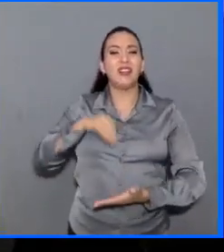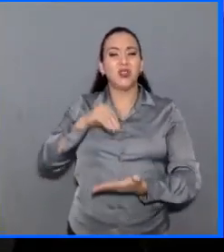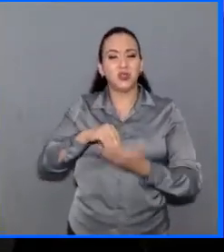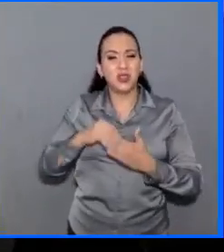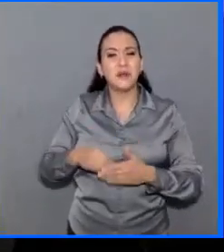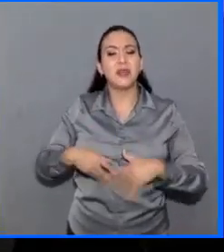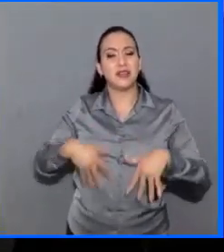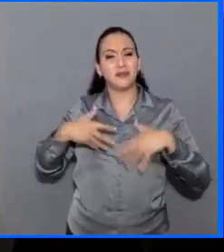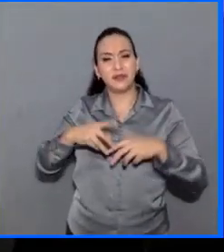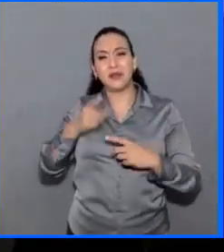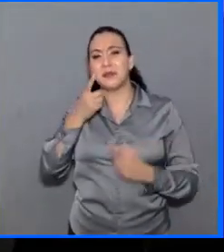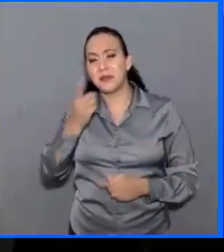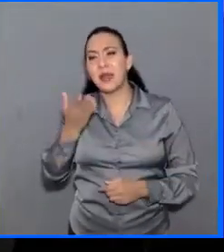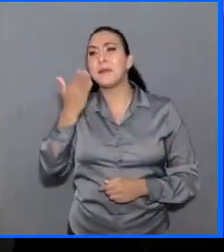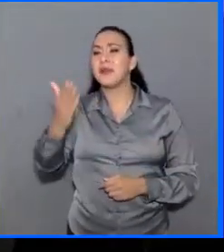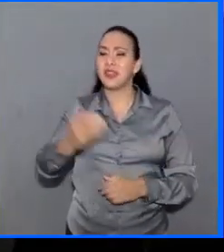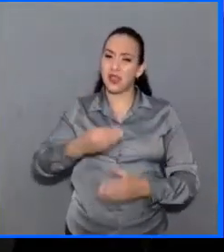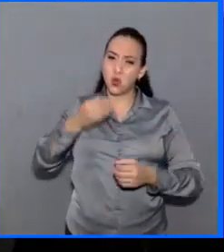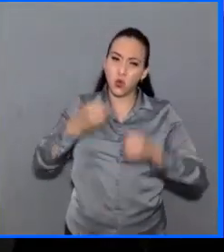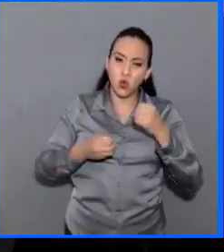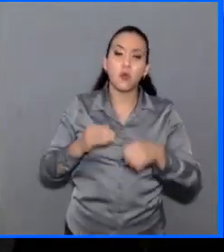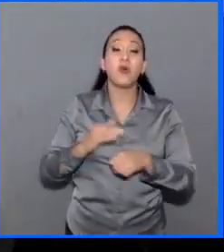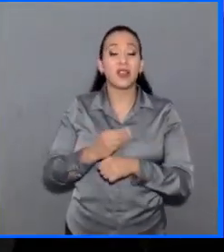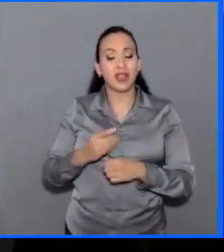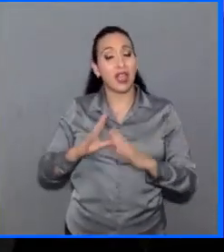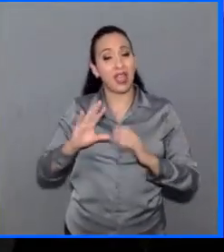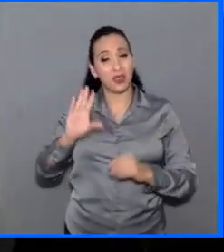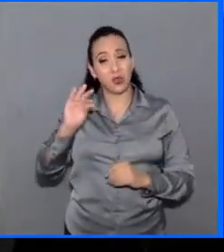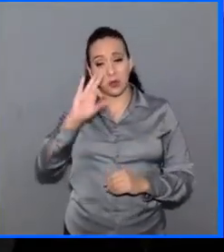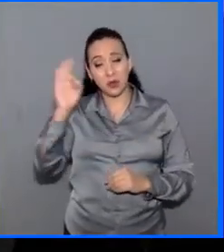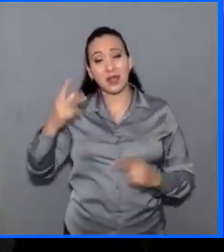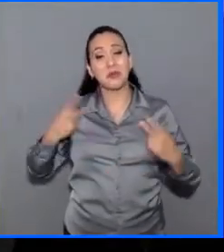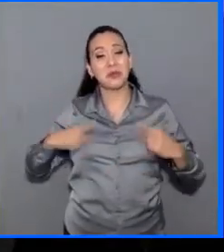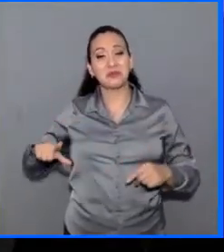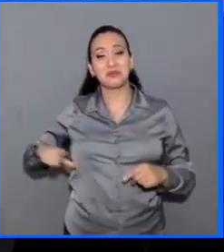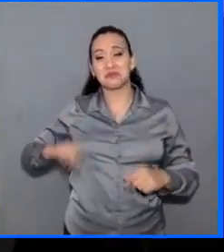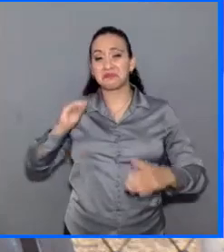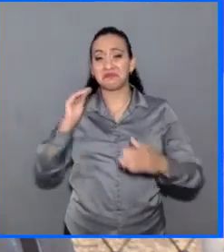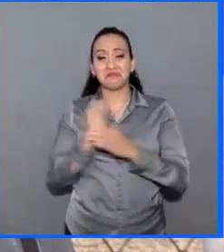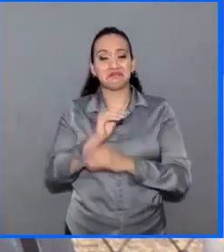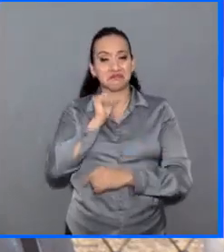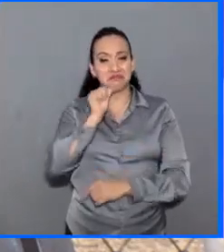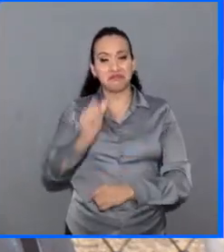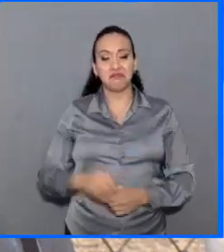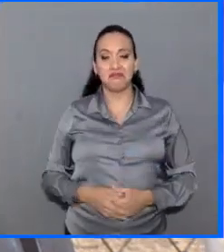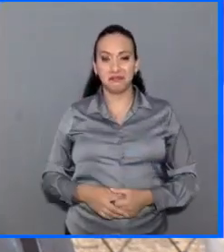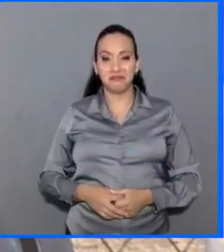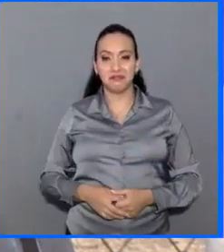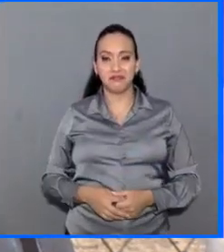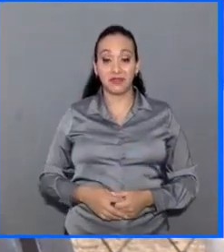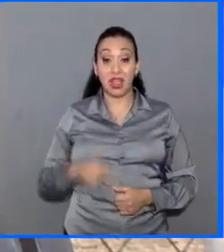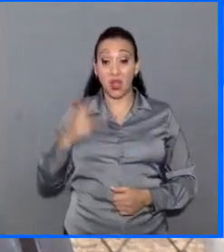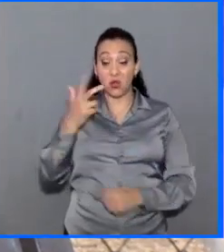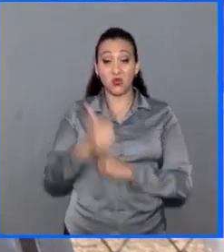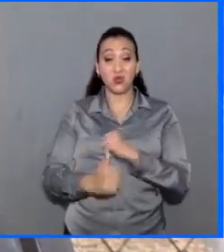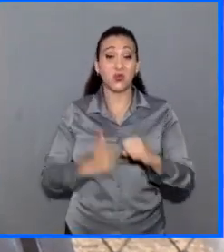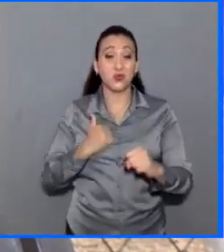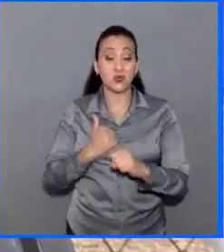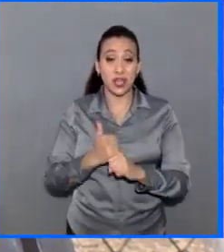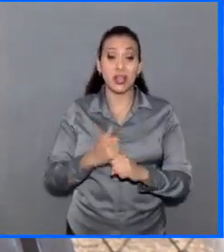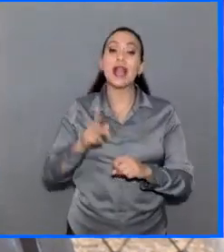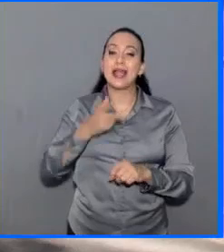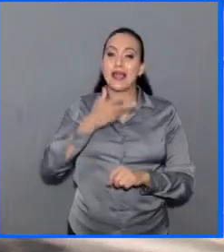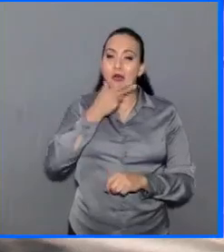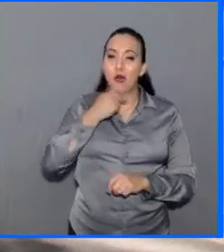del 90% de casos que quedan en la impunidad en México. A 8 años del asesinato del periodista Javier